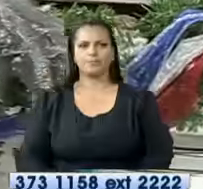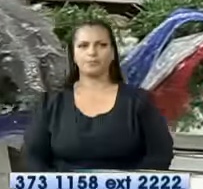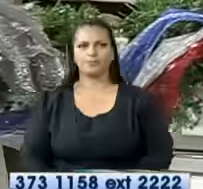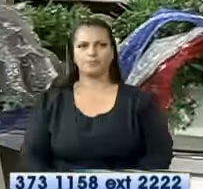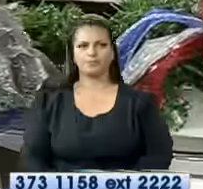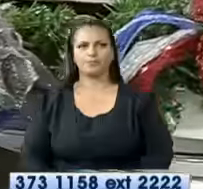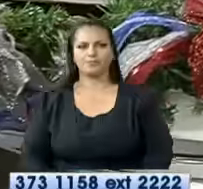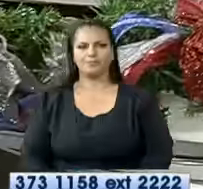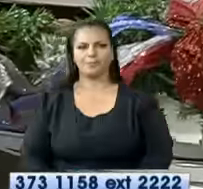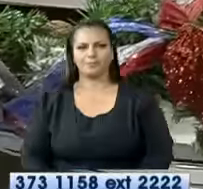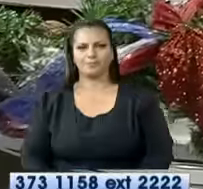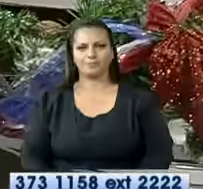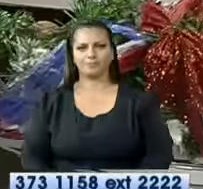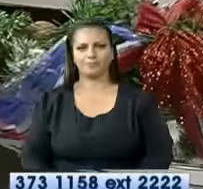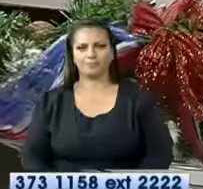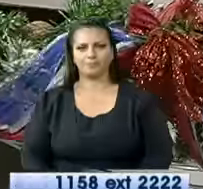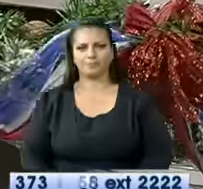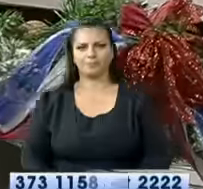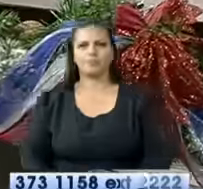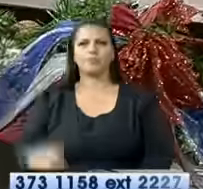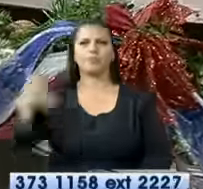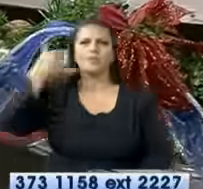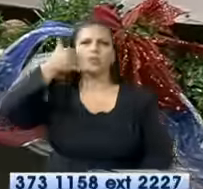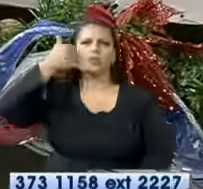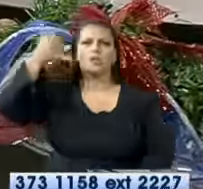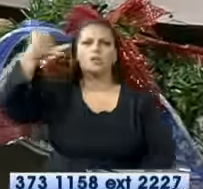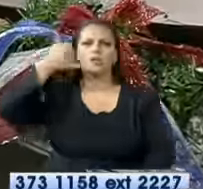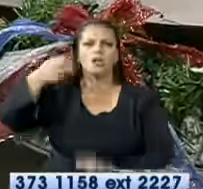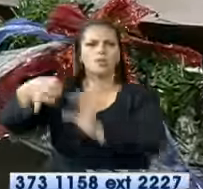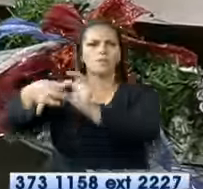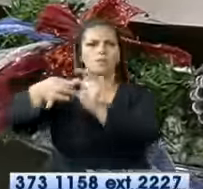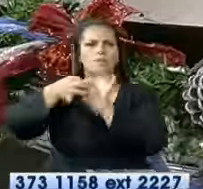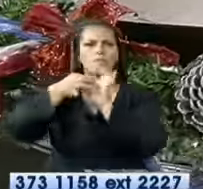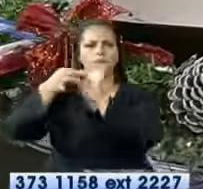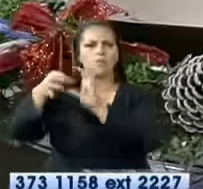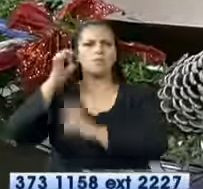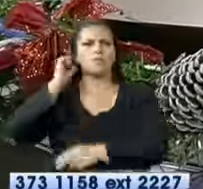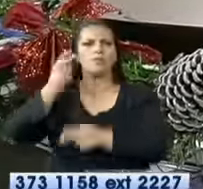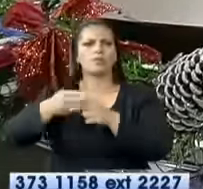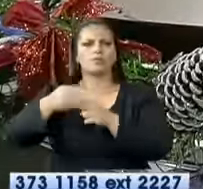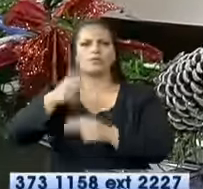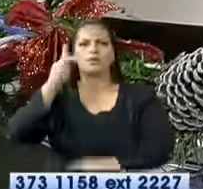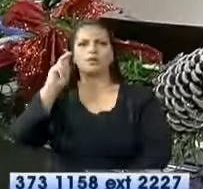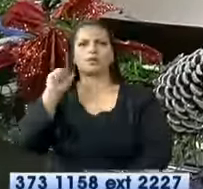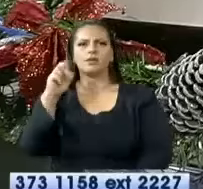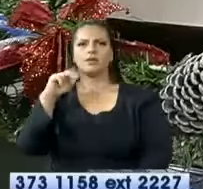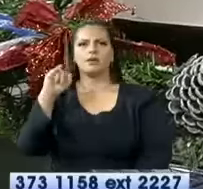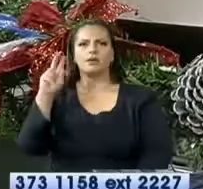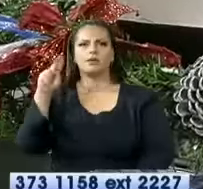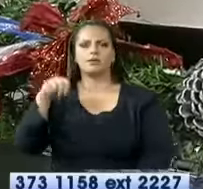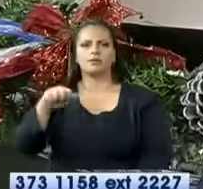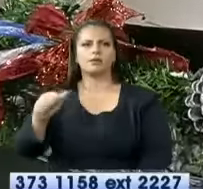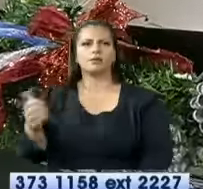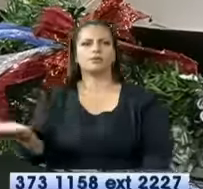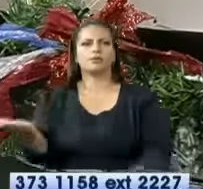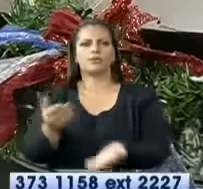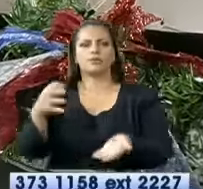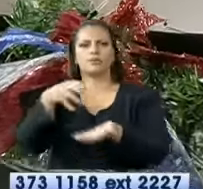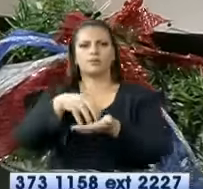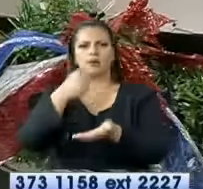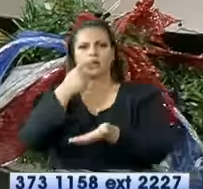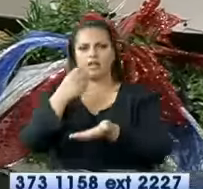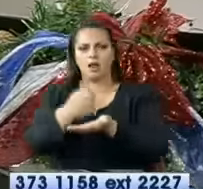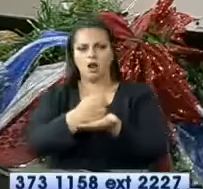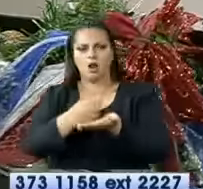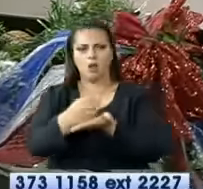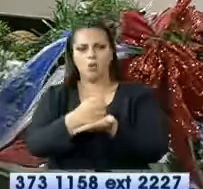Amigos, y ahora hacemos contacto vía telefónica con nuestra compañera Karina Valdivieso desde la provincia del Oro. Karina, buenos días, ¿cómo